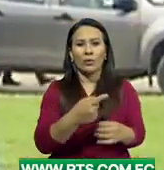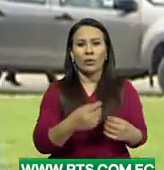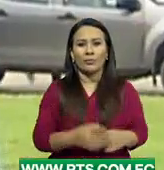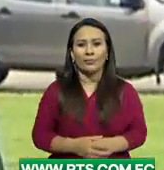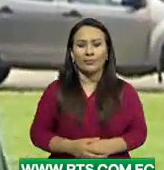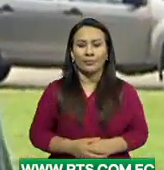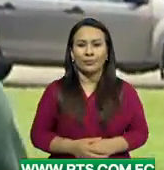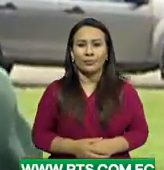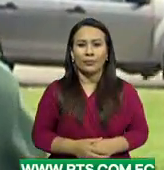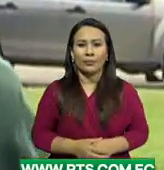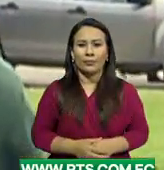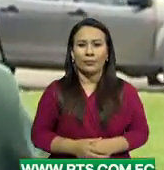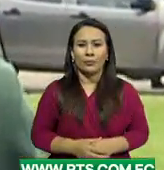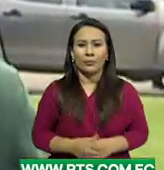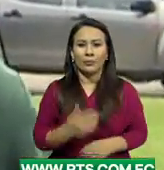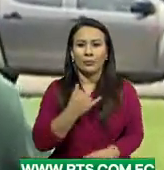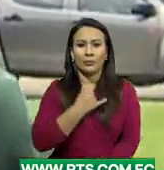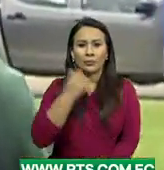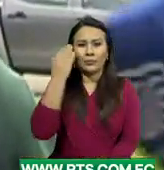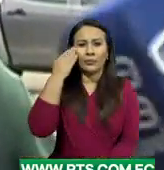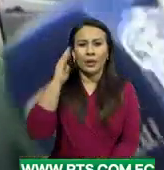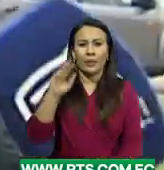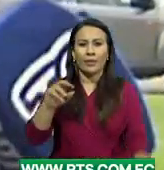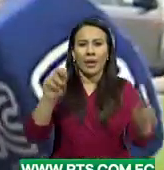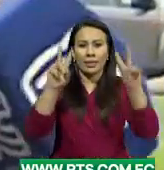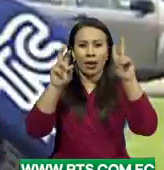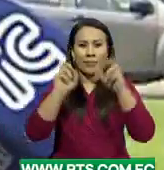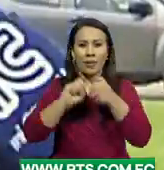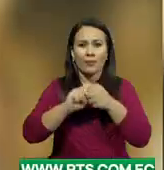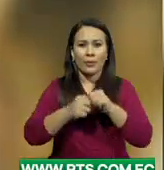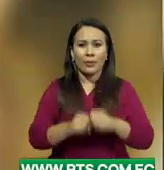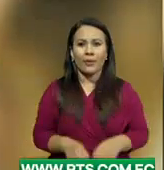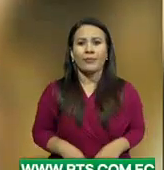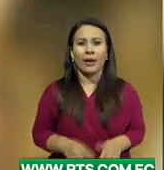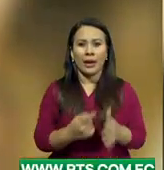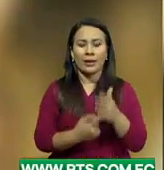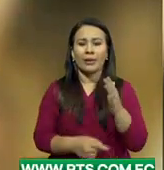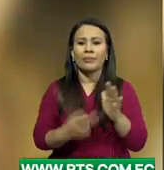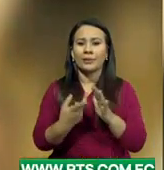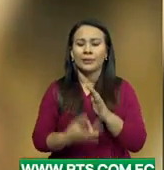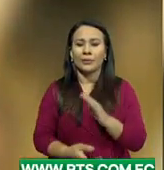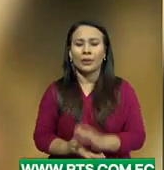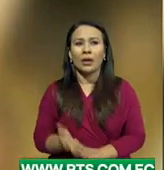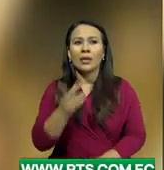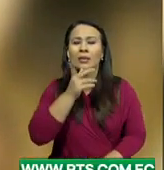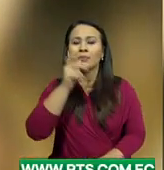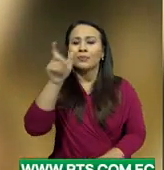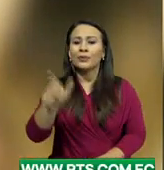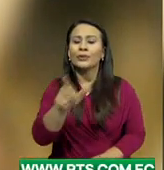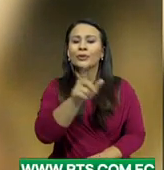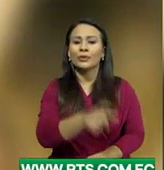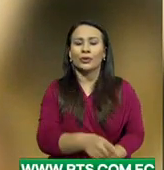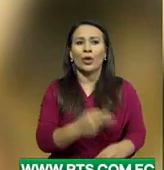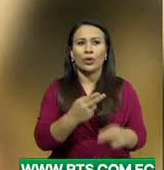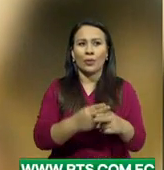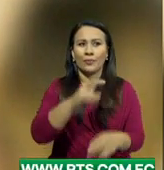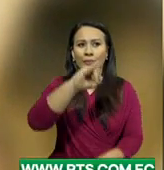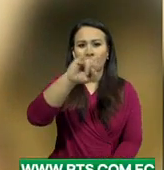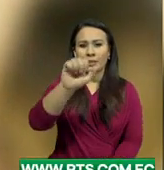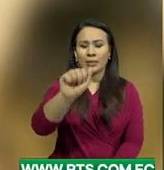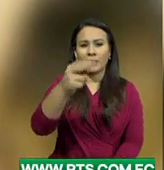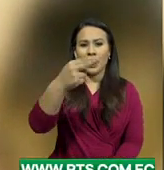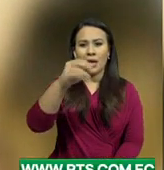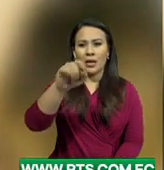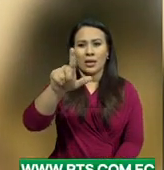sabía que tiene problema, que tiene algo. Las víctimas fueron identificadas como Yalil Mohamed